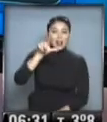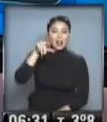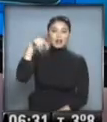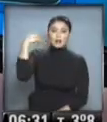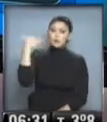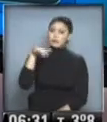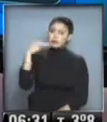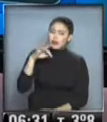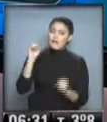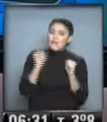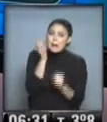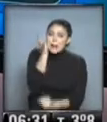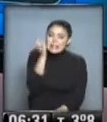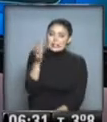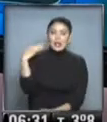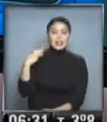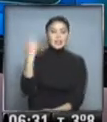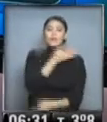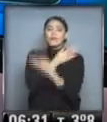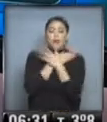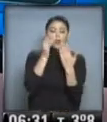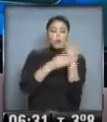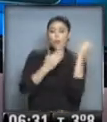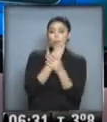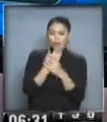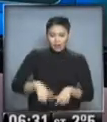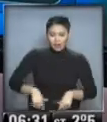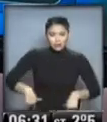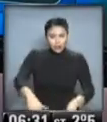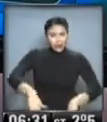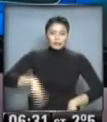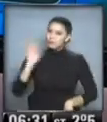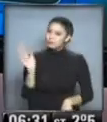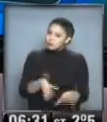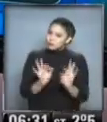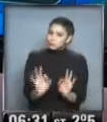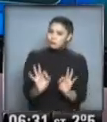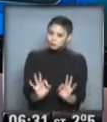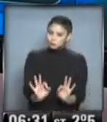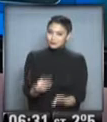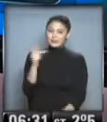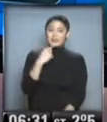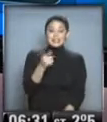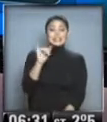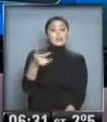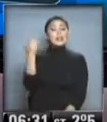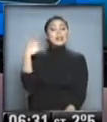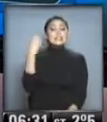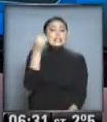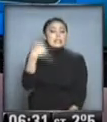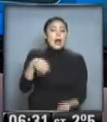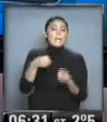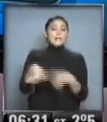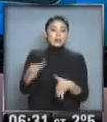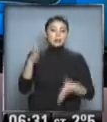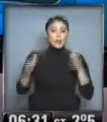los que están en Esquel, bufandas, guantes, de todo, calzoncillo largo. Sí, sí, abríguense. Ah, claro, porque ya empezó las vacaciones de invierno